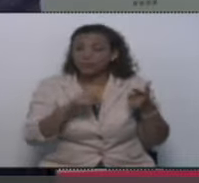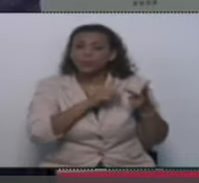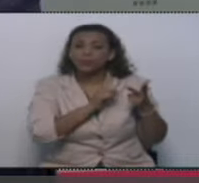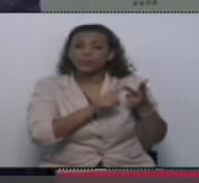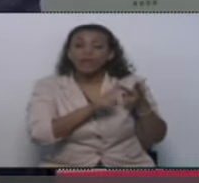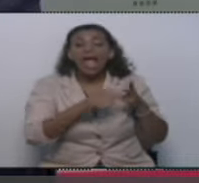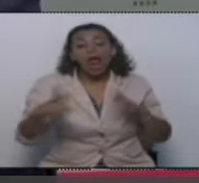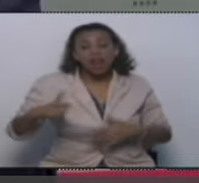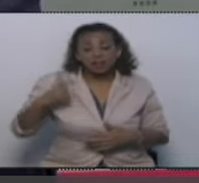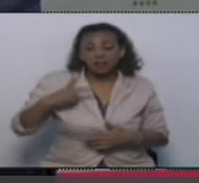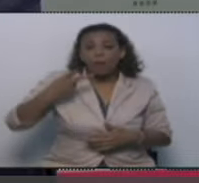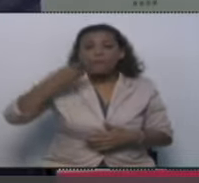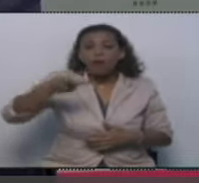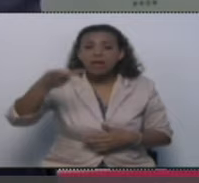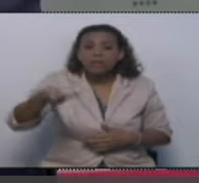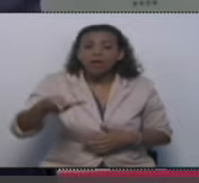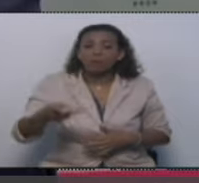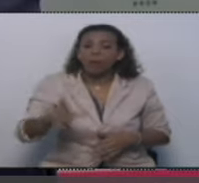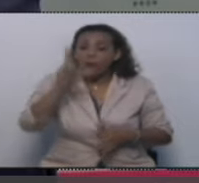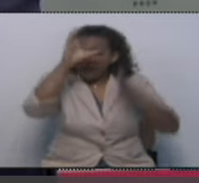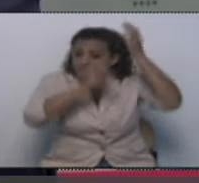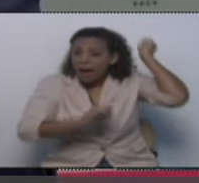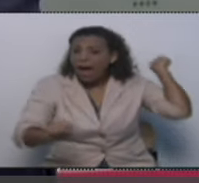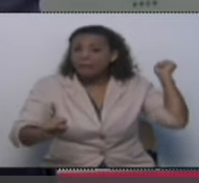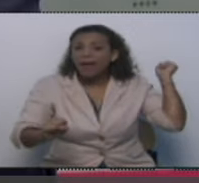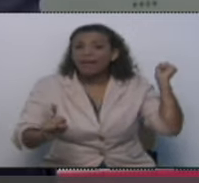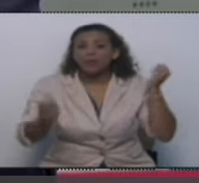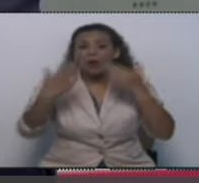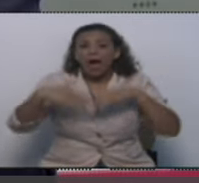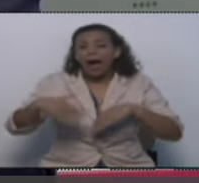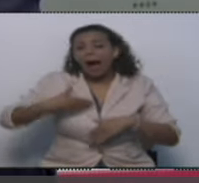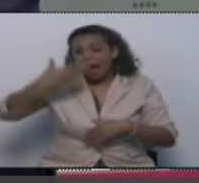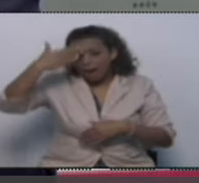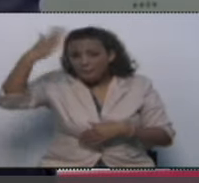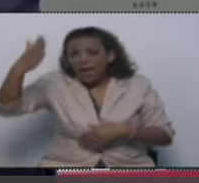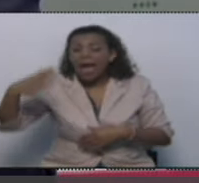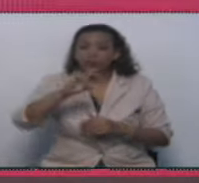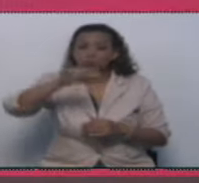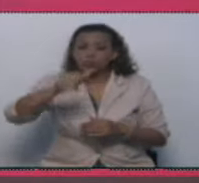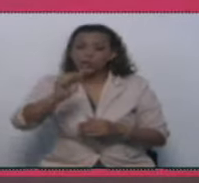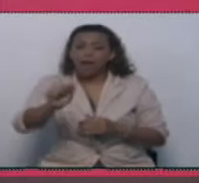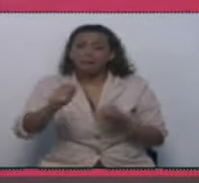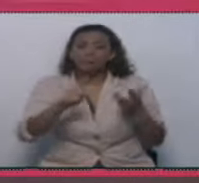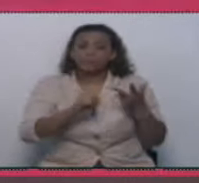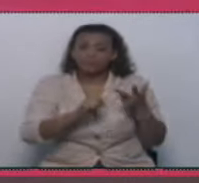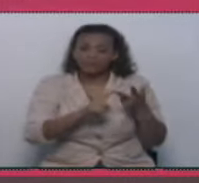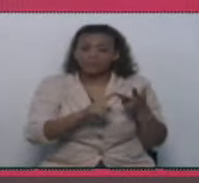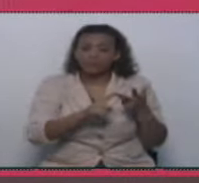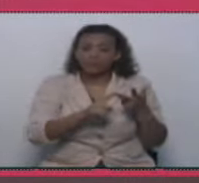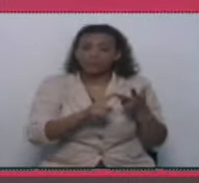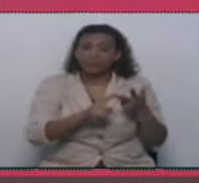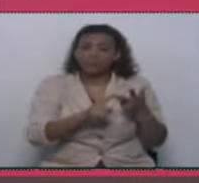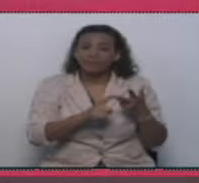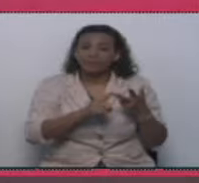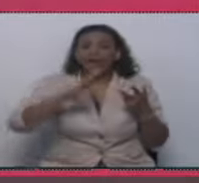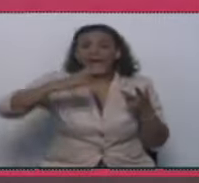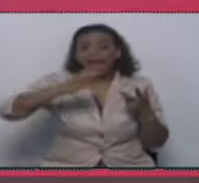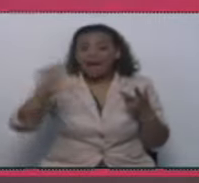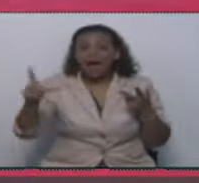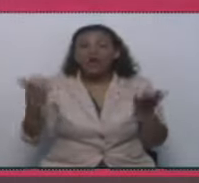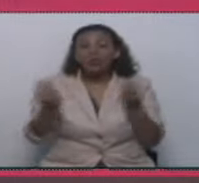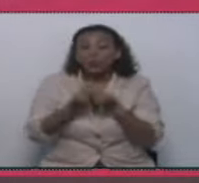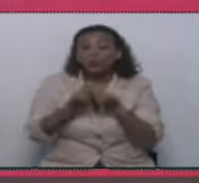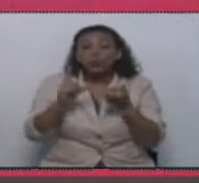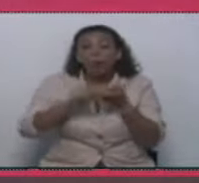El excelentísimo señor embajador de la República Árabe de Siria, Kenan Saer, que vino con su